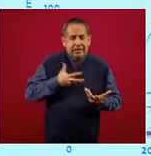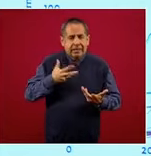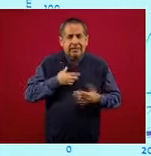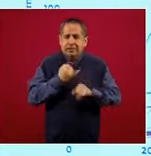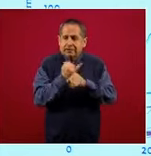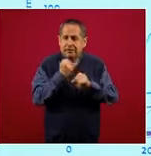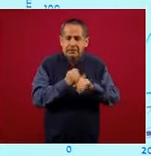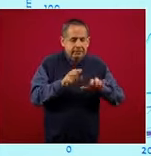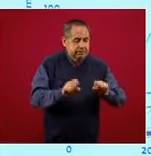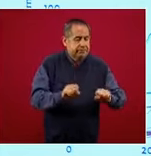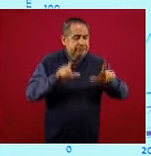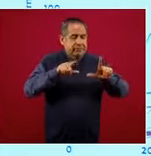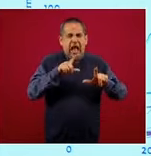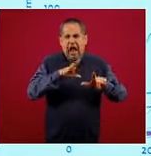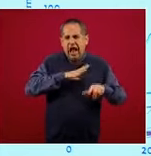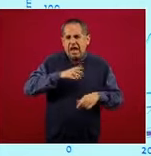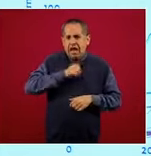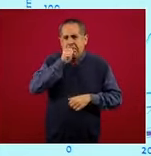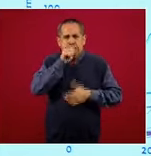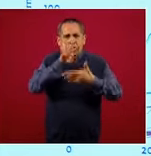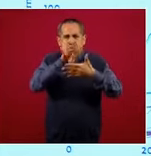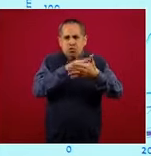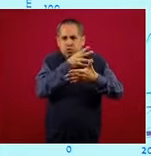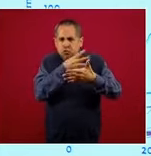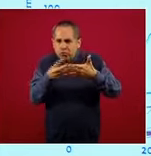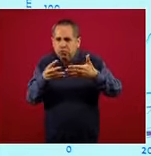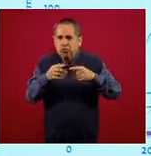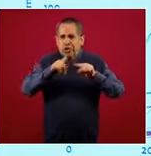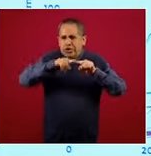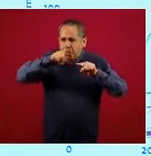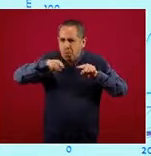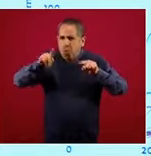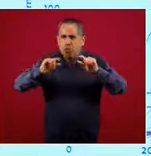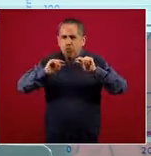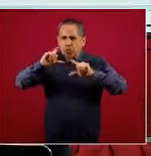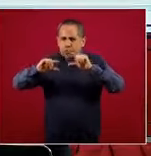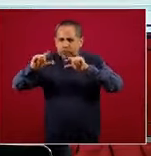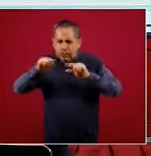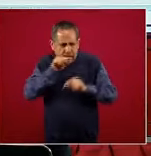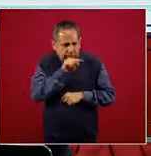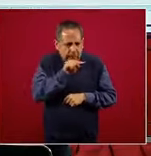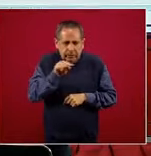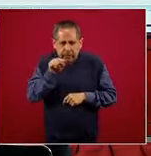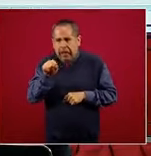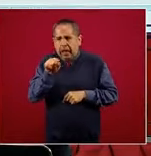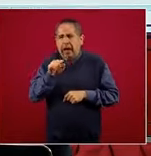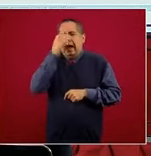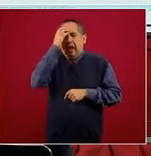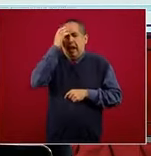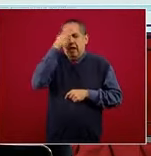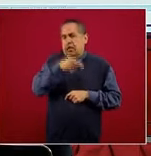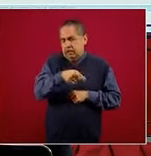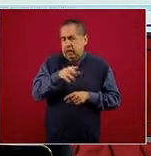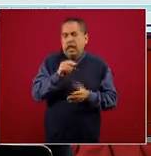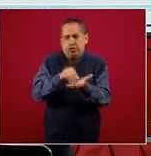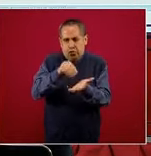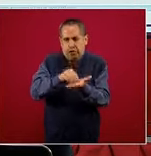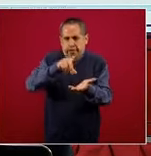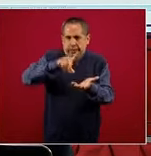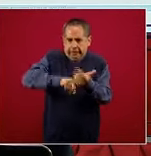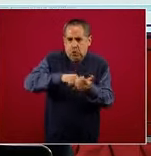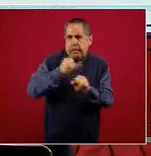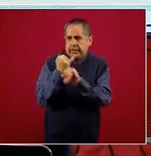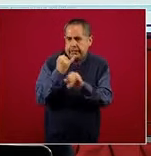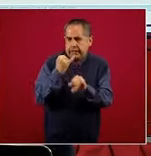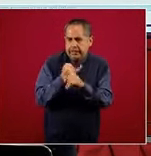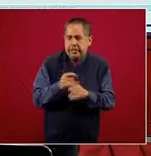las gráficas y mucha de la estadística que de alguna manera ustedes estaban ya acostumbrados a ver en los últimos meses. Esta la